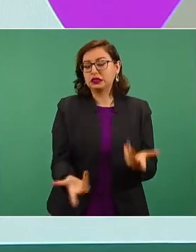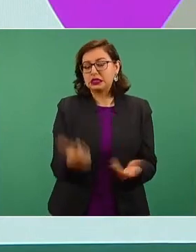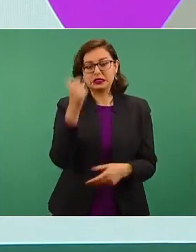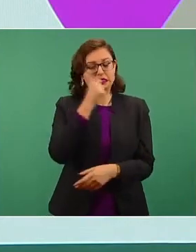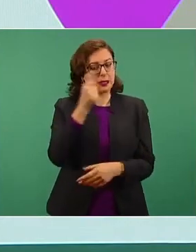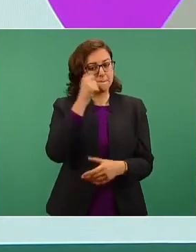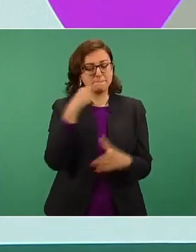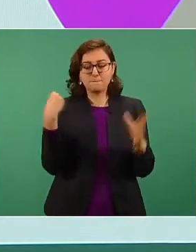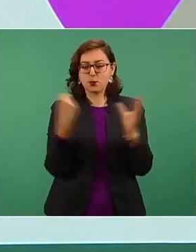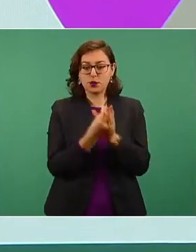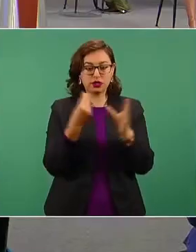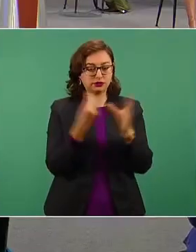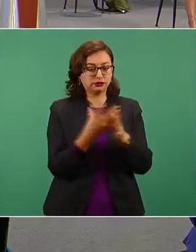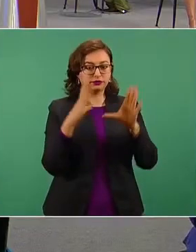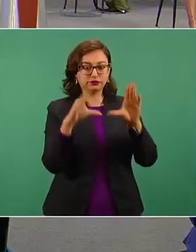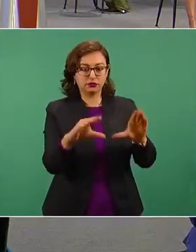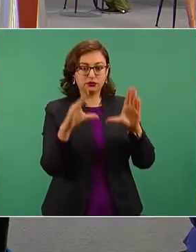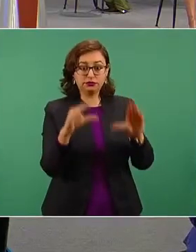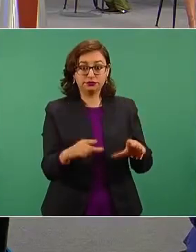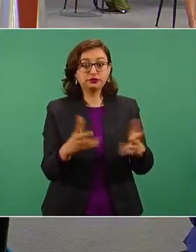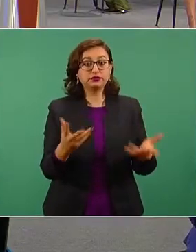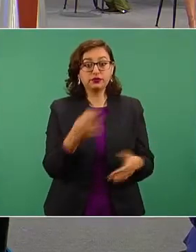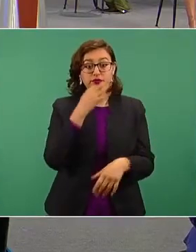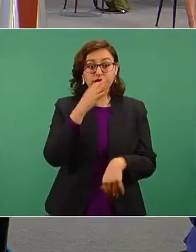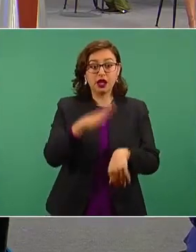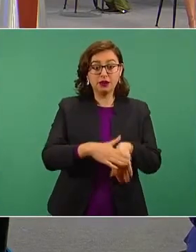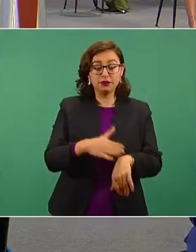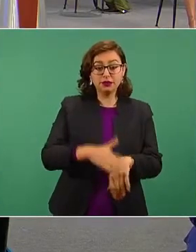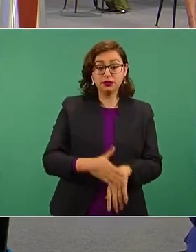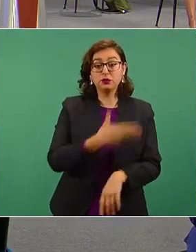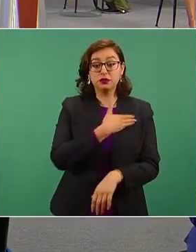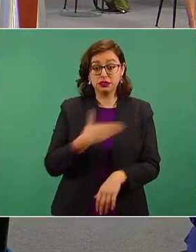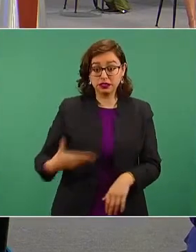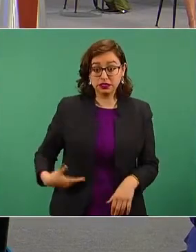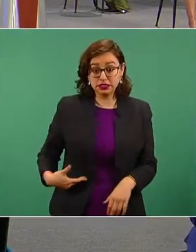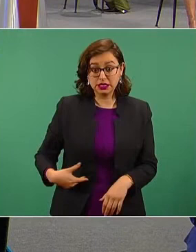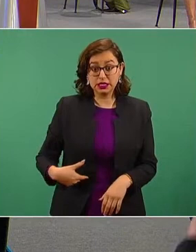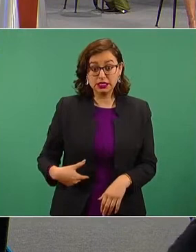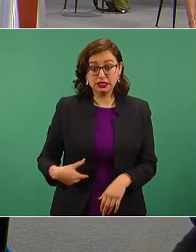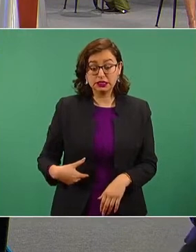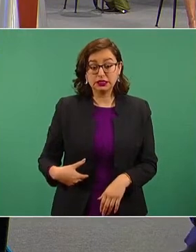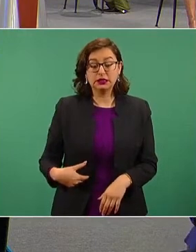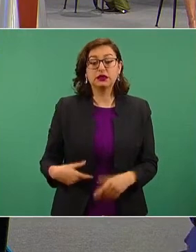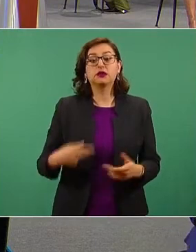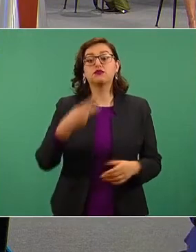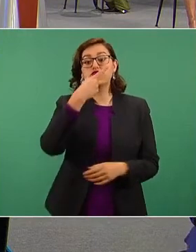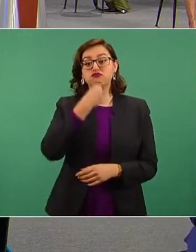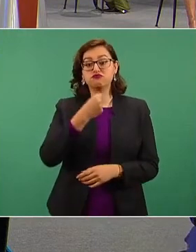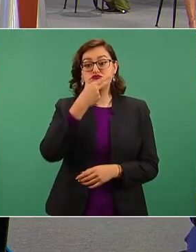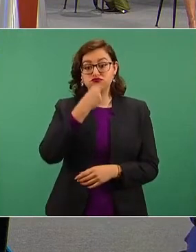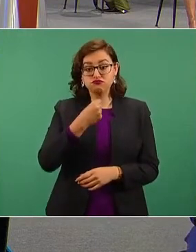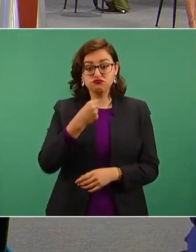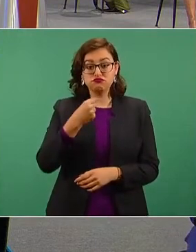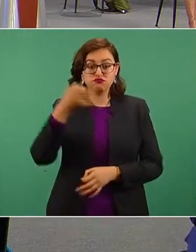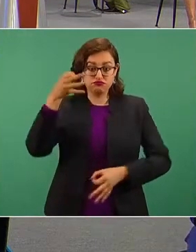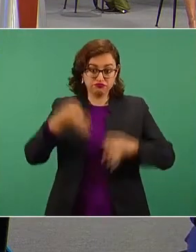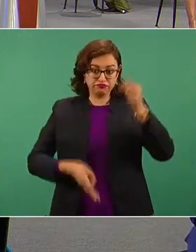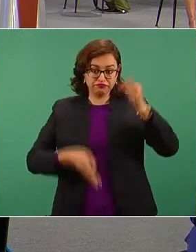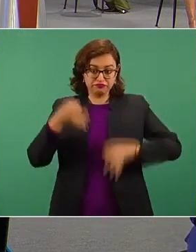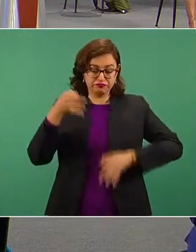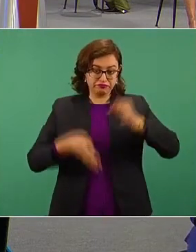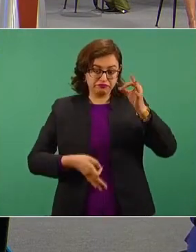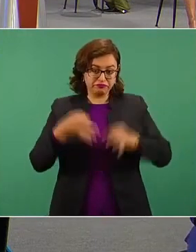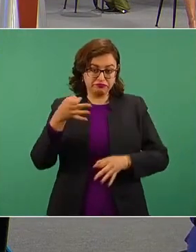permanentes instaladas, señor presidente, con los fiscales. Hemos